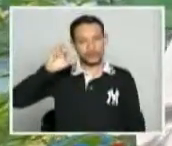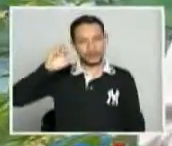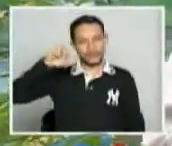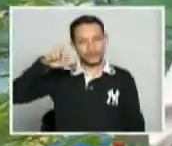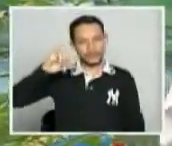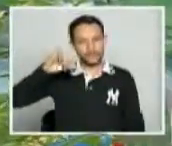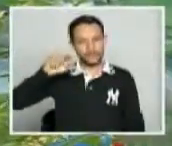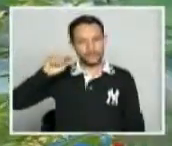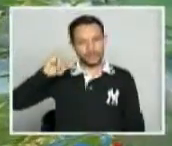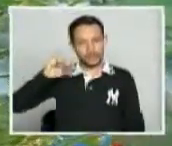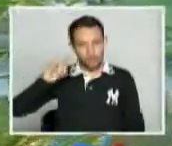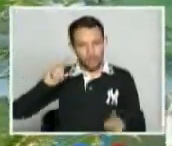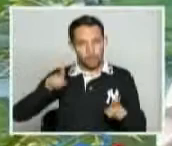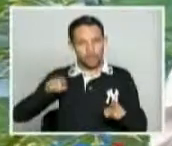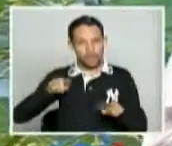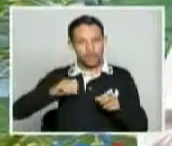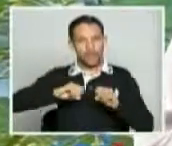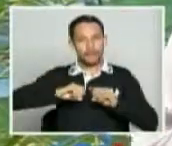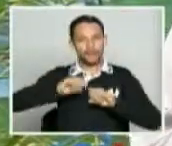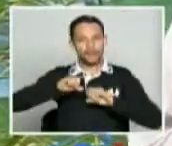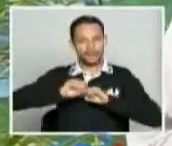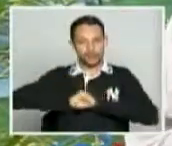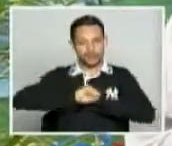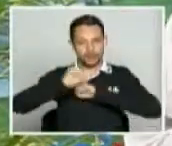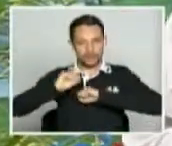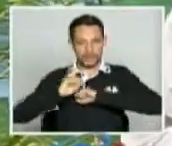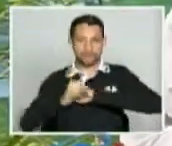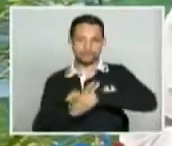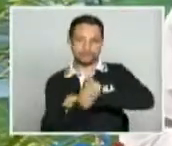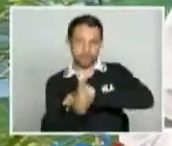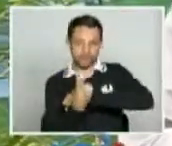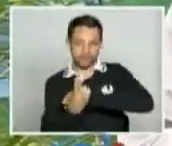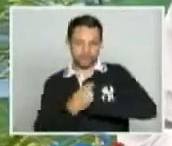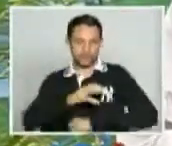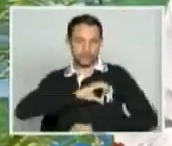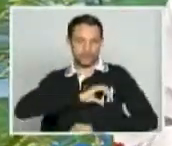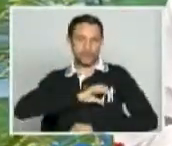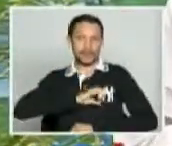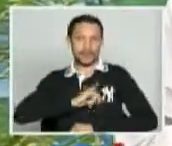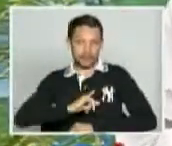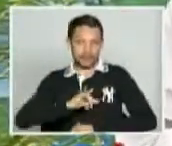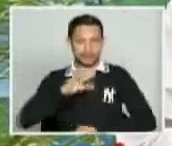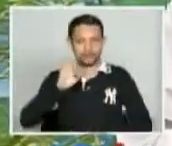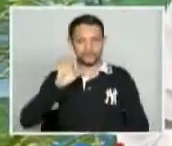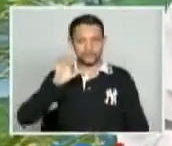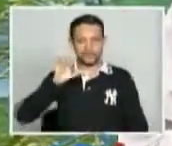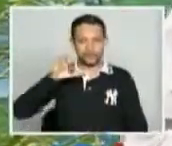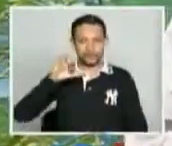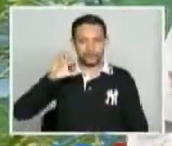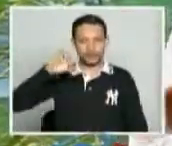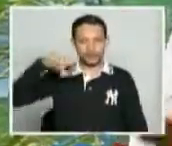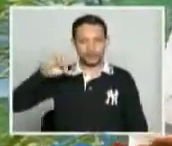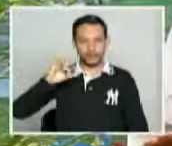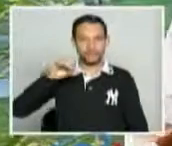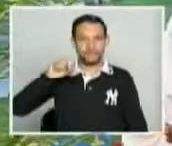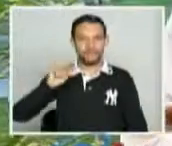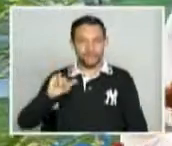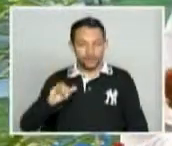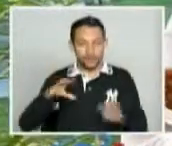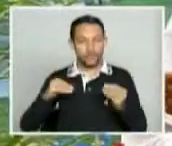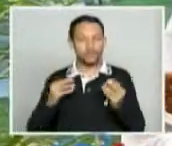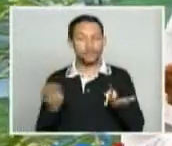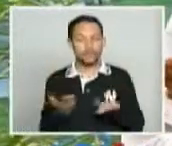de los miércoles, que es a las 11 y media de la mañana. Nosotros también invitamos a las personas que no nos puedan